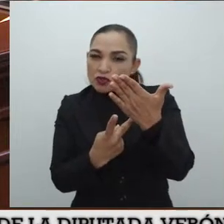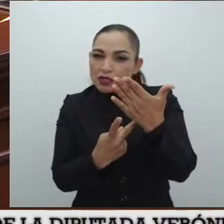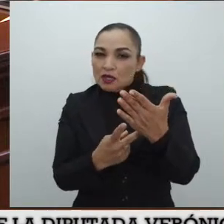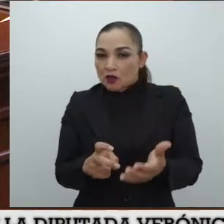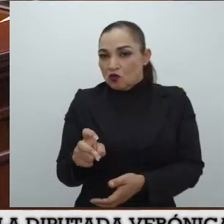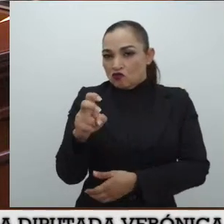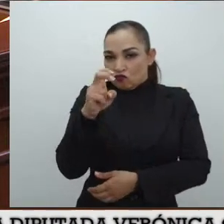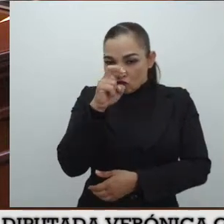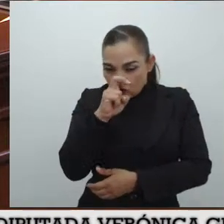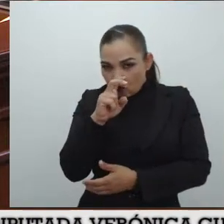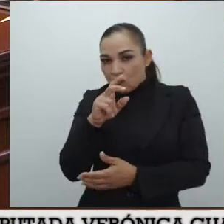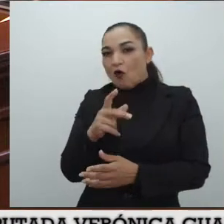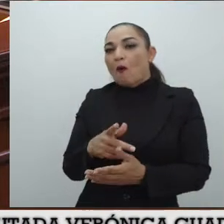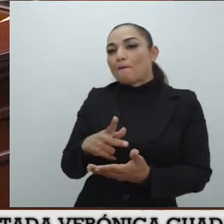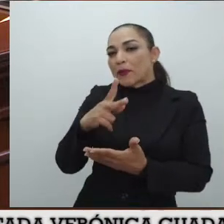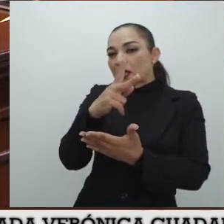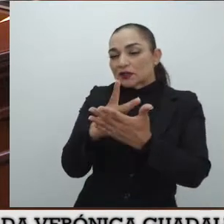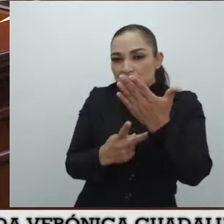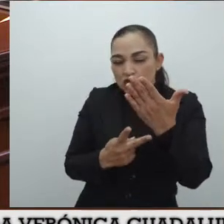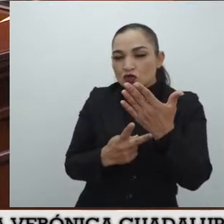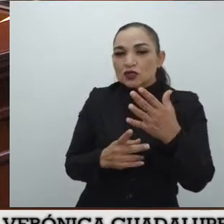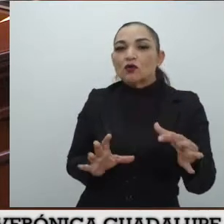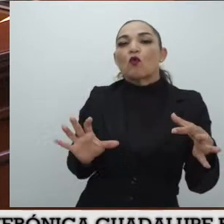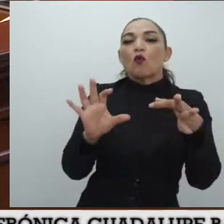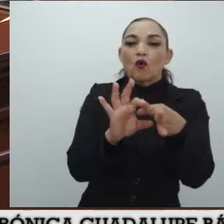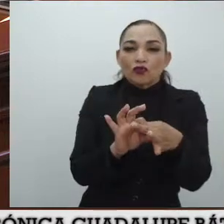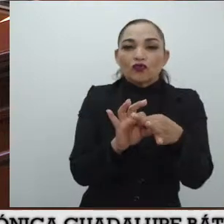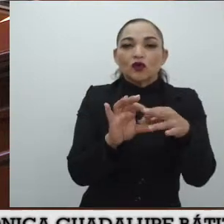con el Sistema Nacional de Planeación.